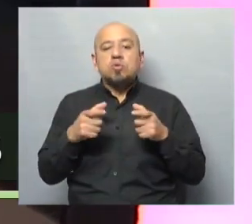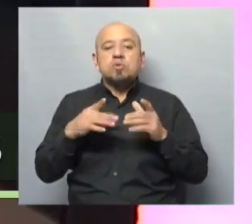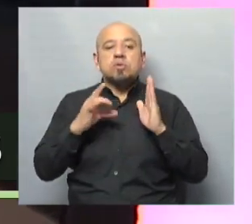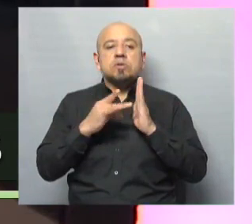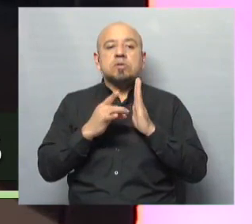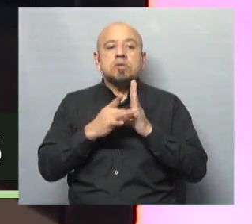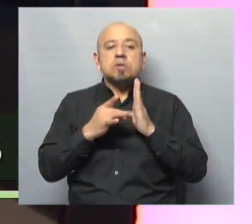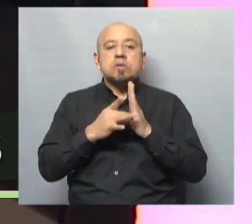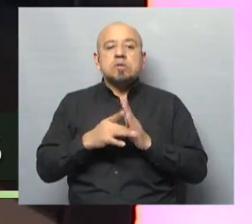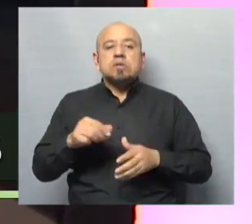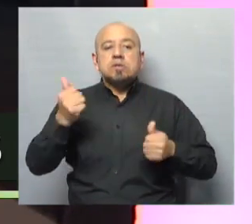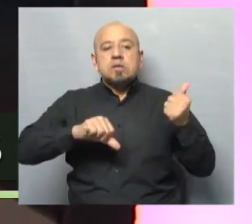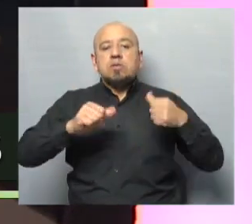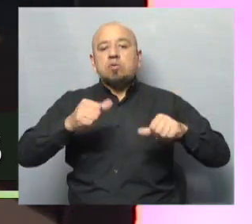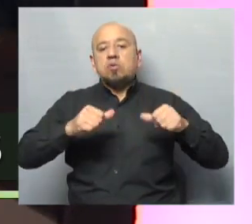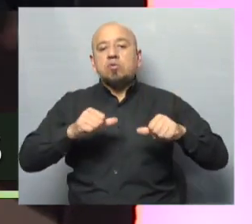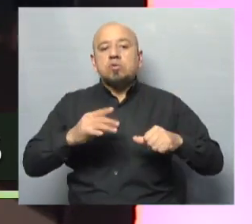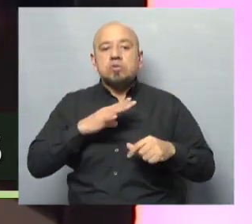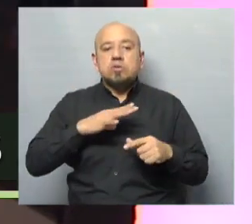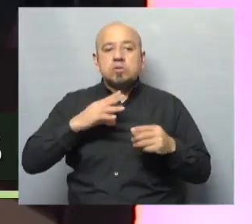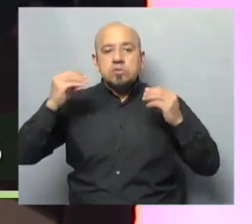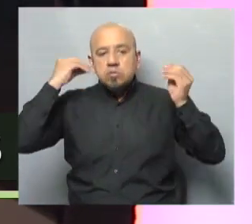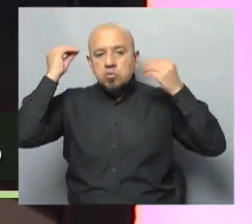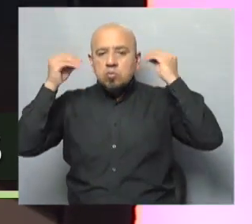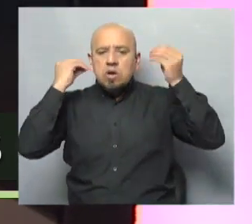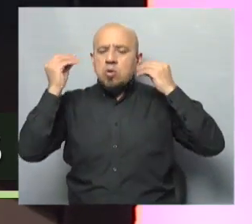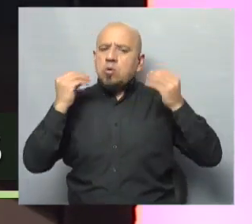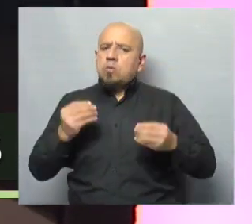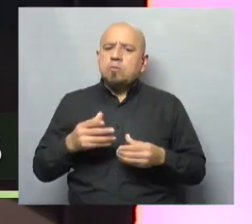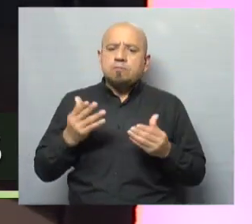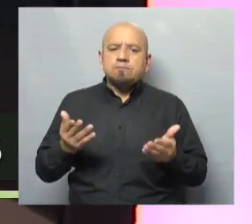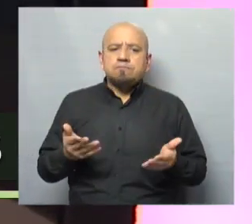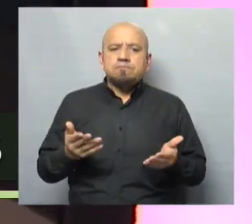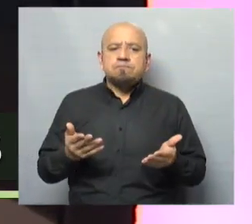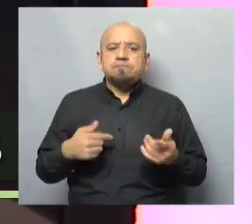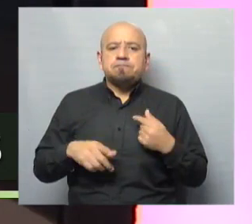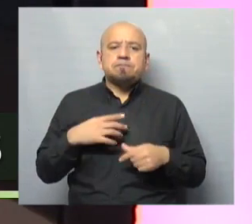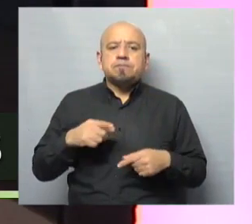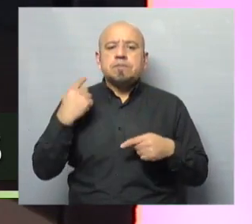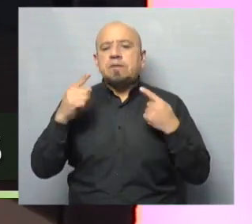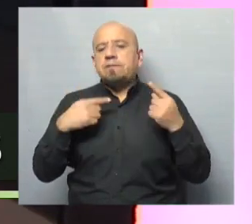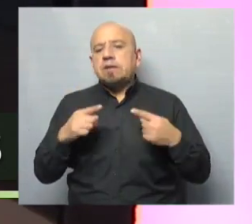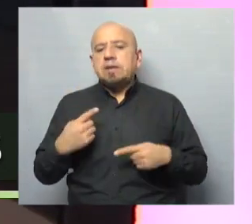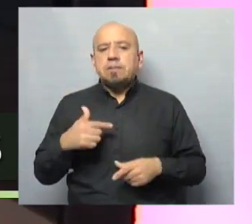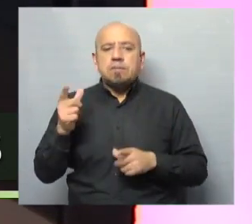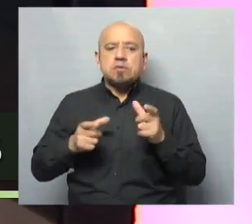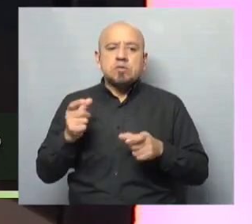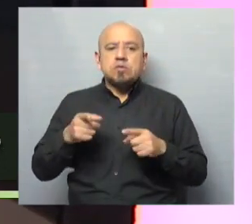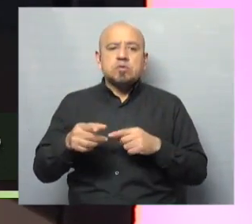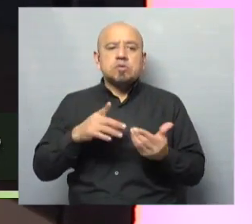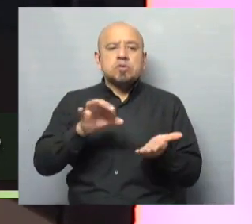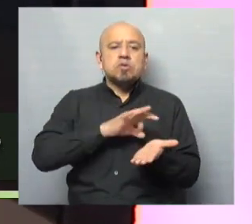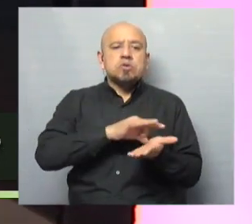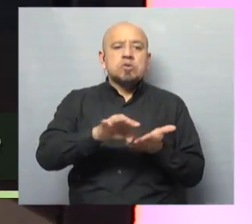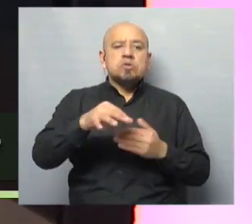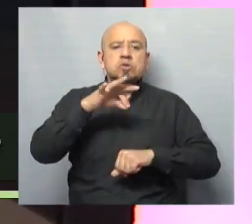en los laboratorios hay preocupación por parte de distintos actores vinculados a los servicios